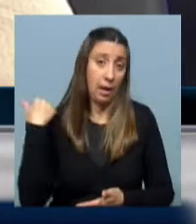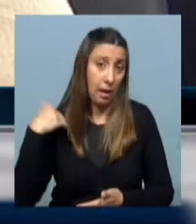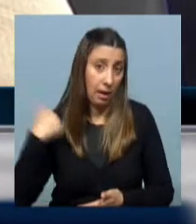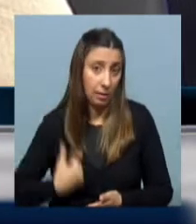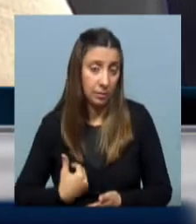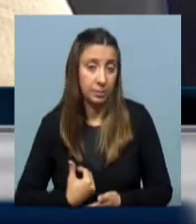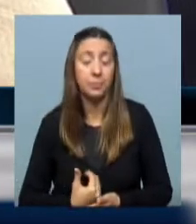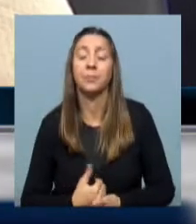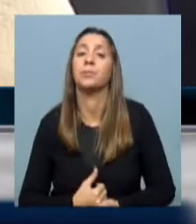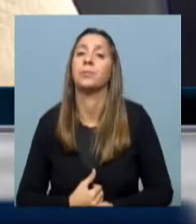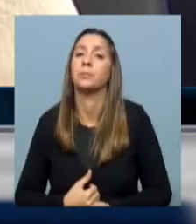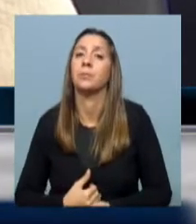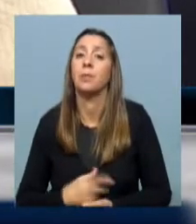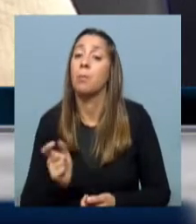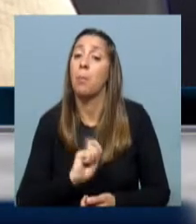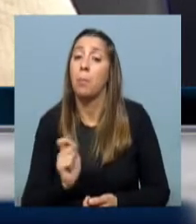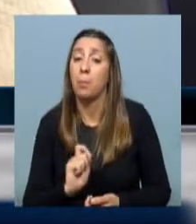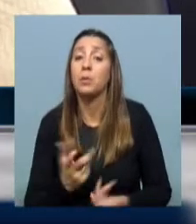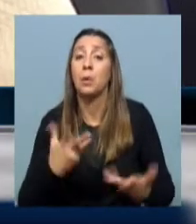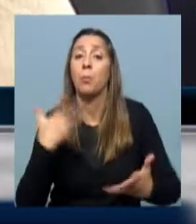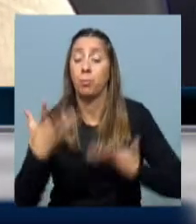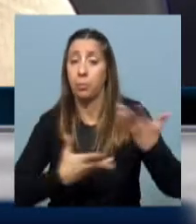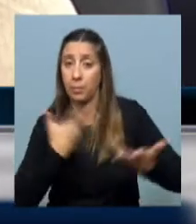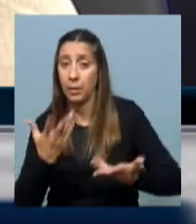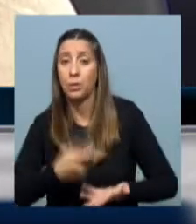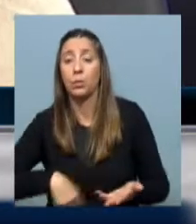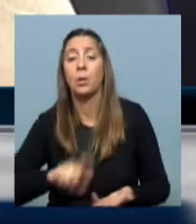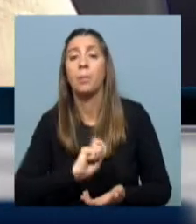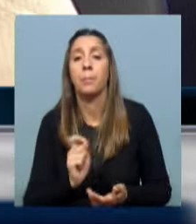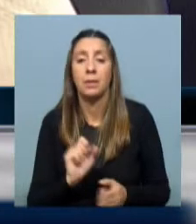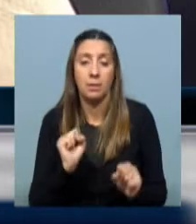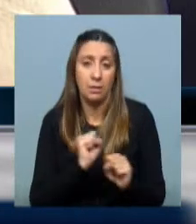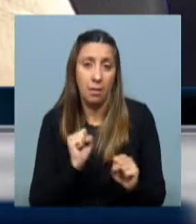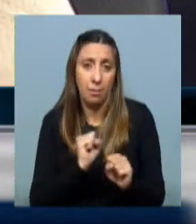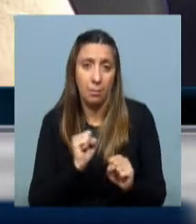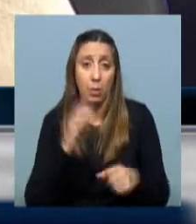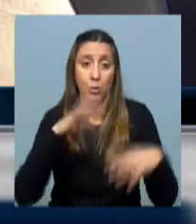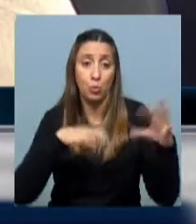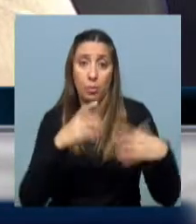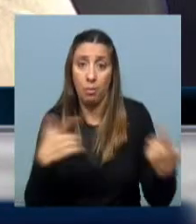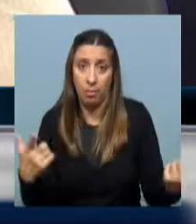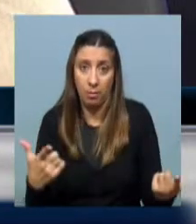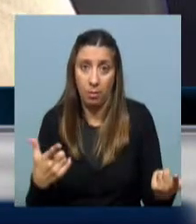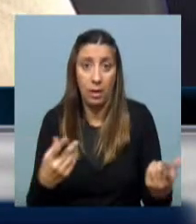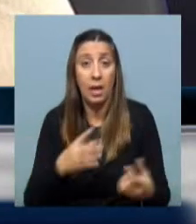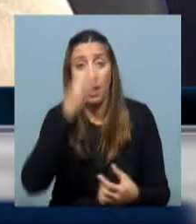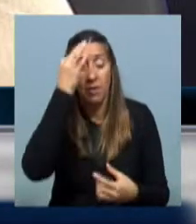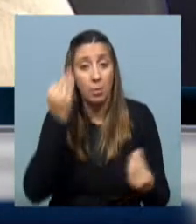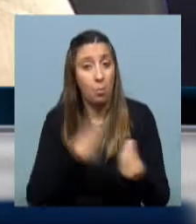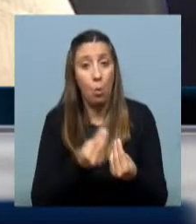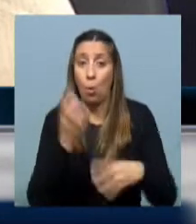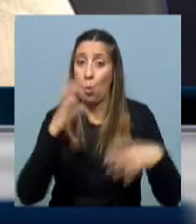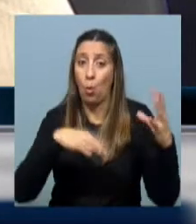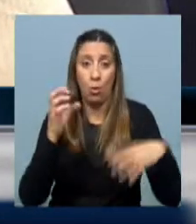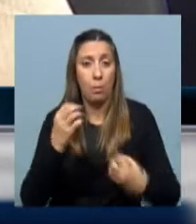tiene sus meses de incendios forestales. Nosotros los tenemos en el invierno por la falta de lluvia. Llovió mucho en el verano,